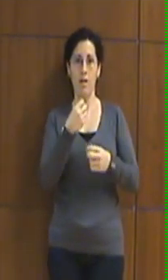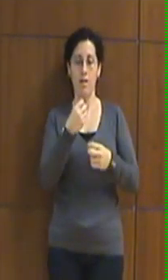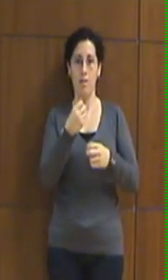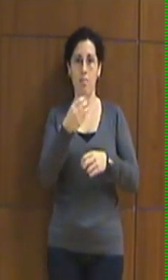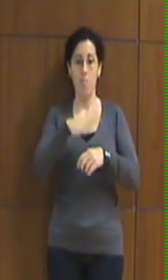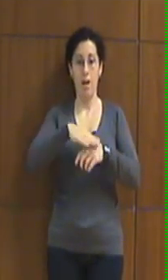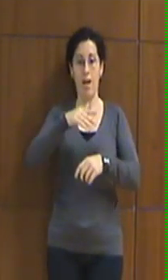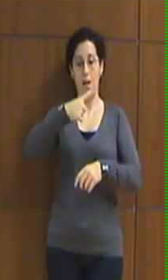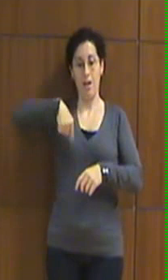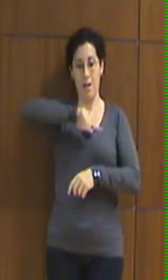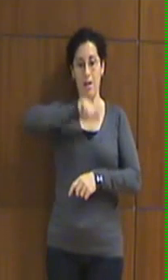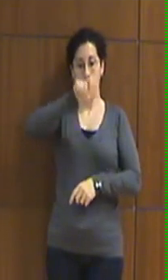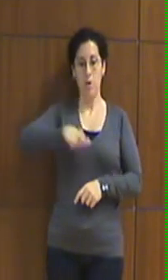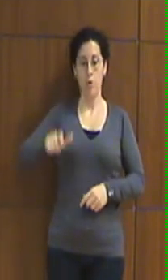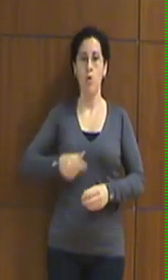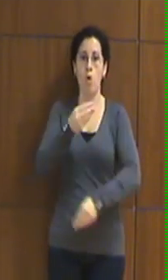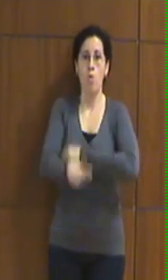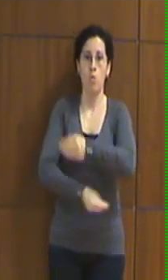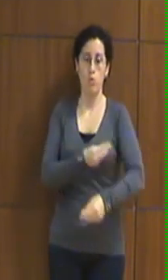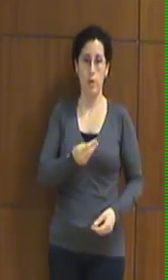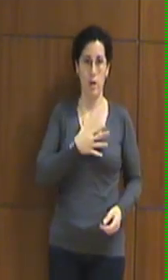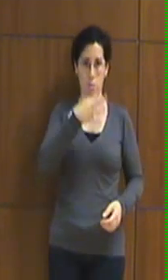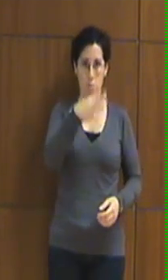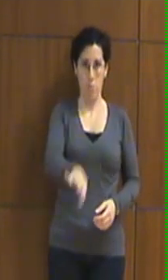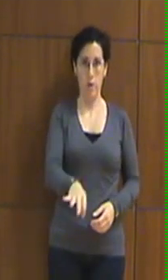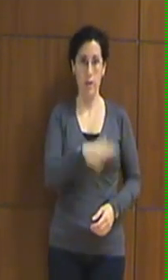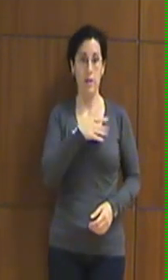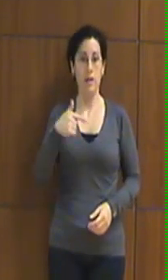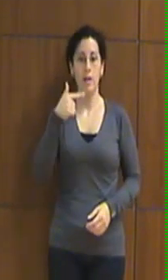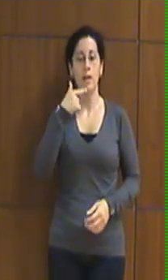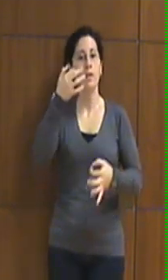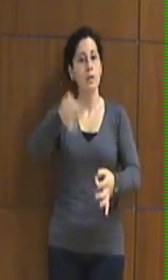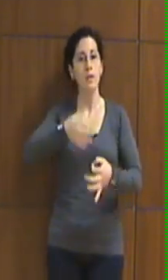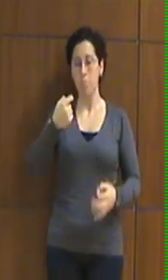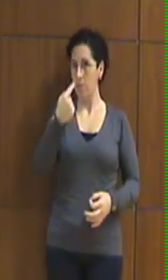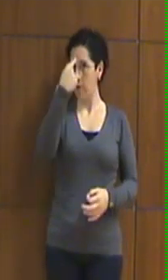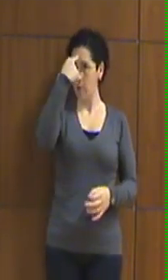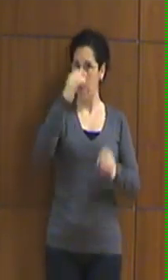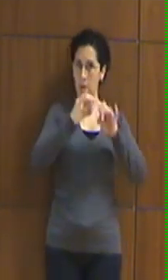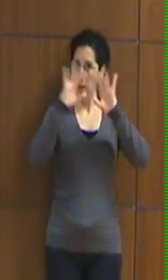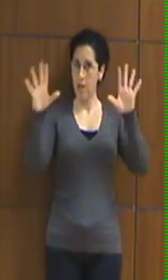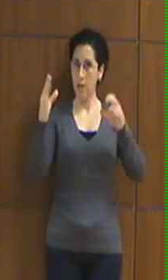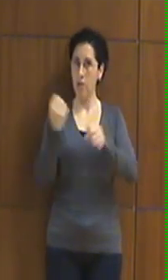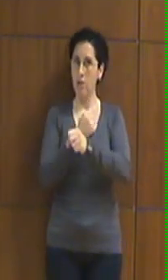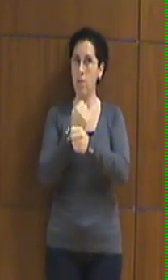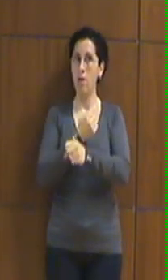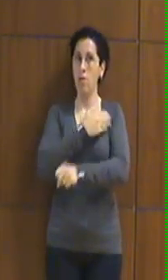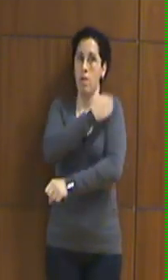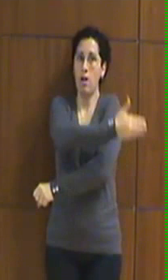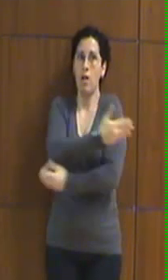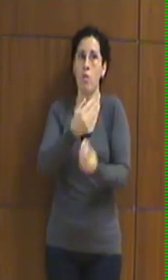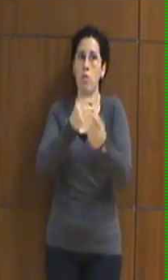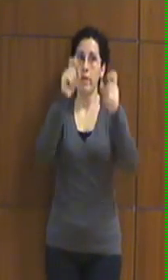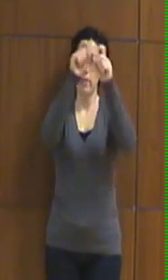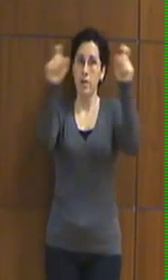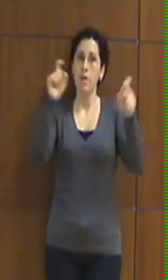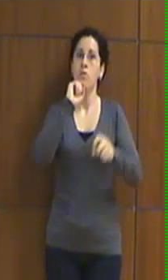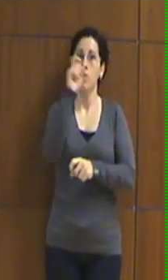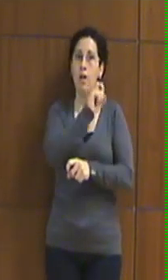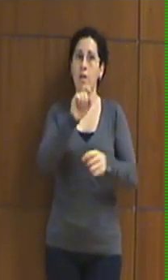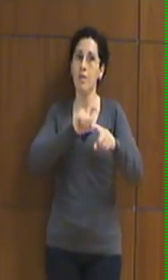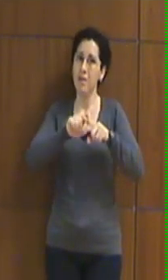a las personas, siempre trabajando, en este caso, por ejemplo, con fundaciones de este tipo, Fundación